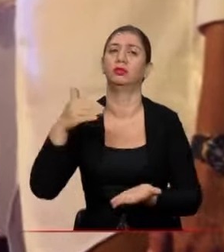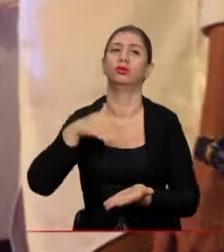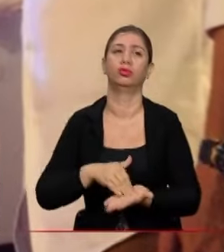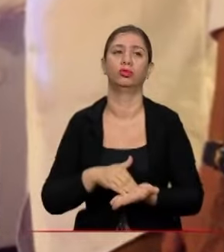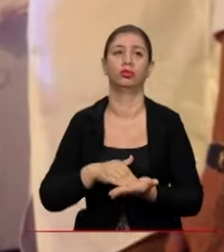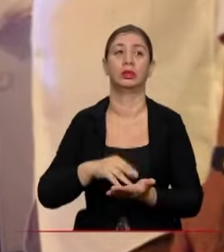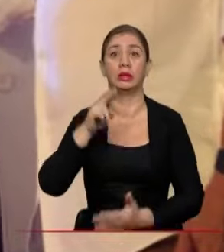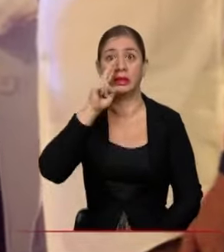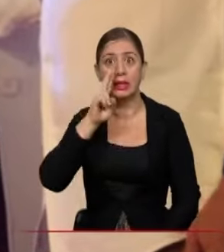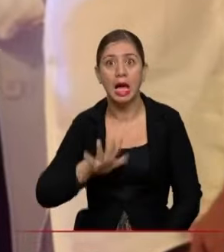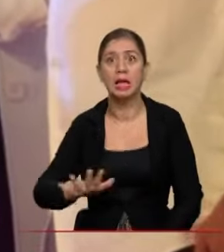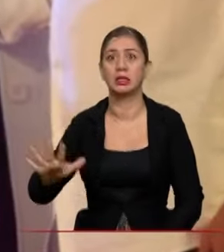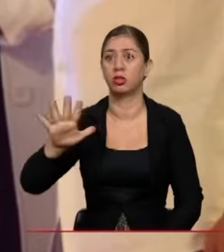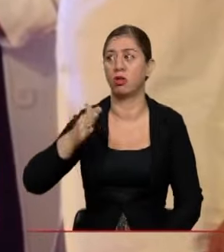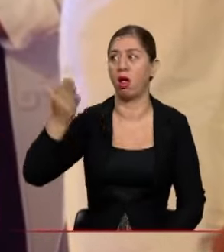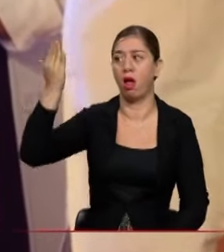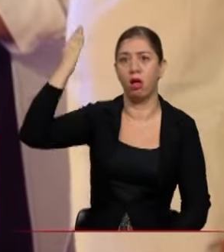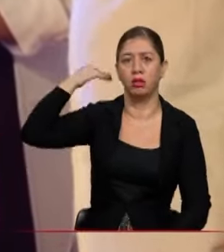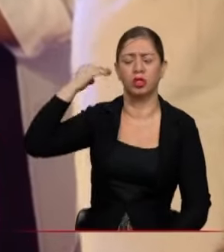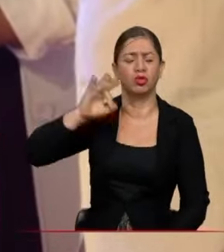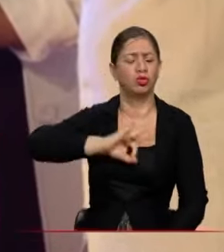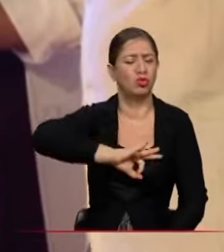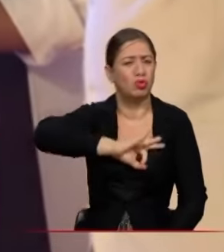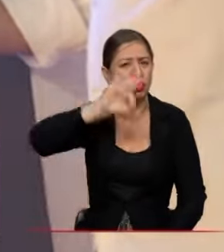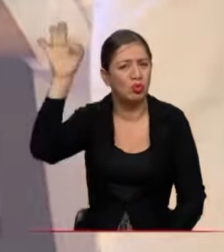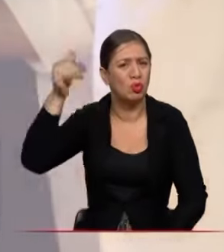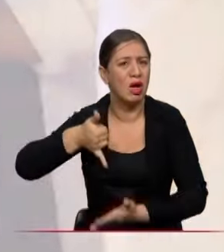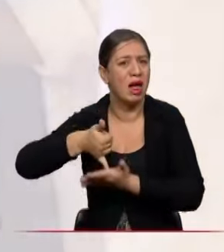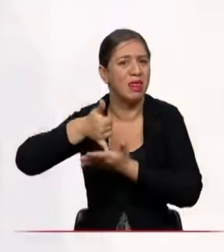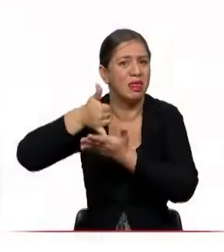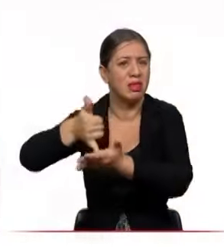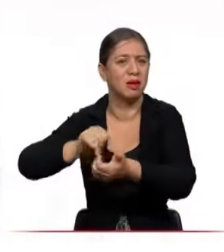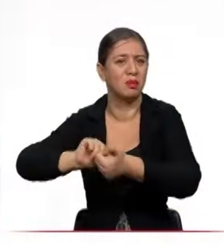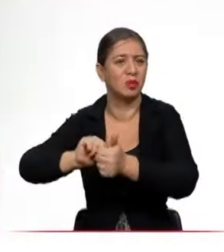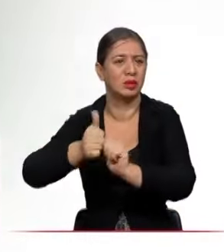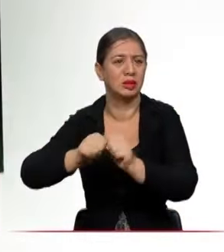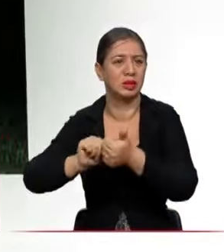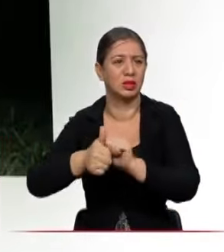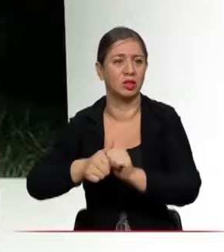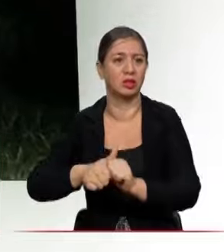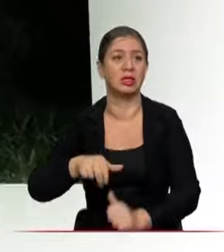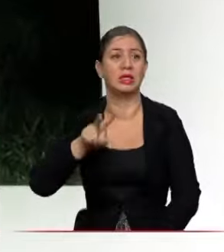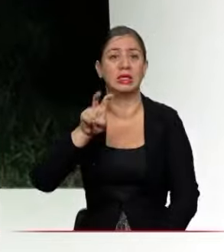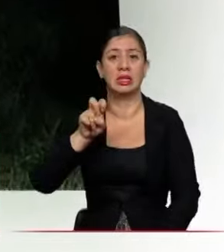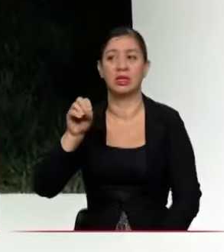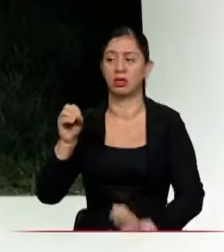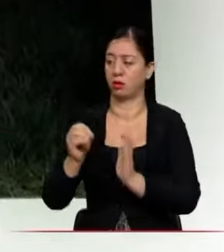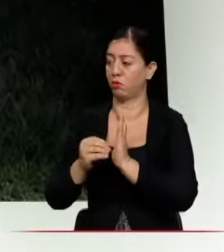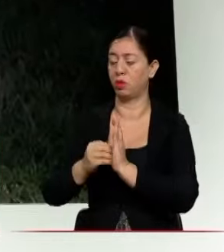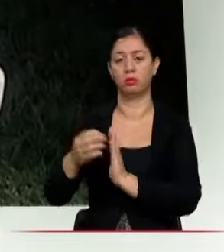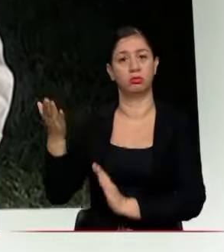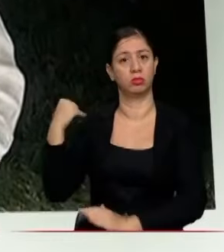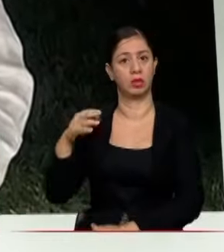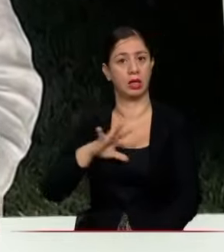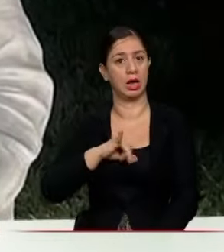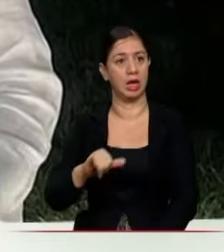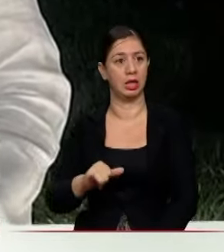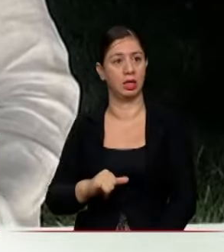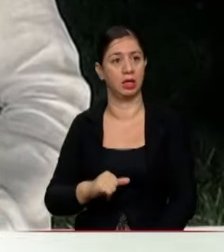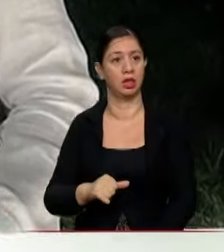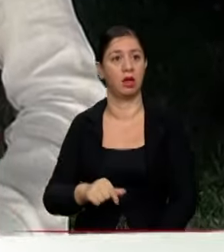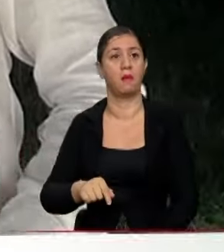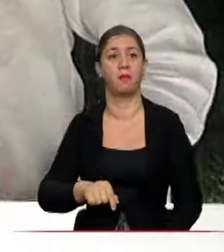gala nacional. Jamás en la historia el deportista del año ACOR Colombia, en más de 70 ediciones, se ha hecho en Cali. Vamos a llevar